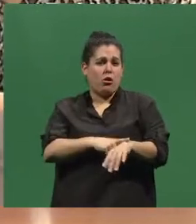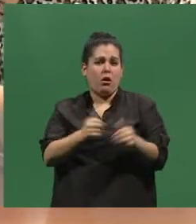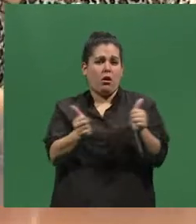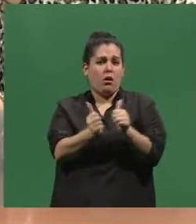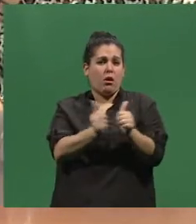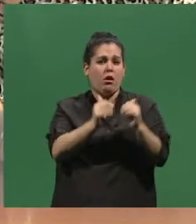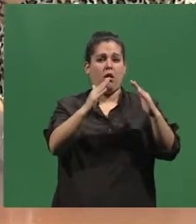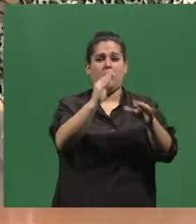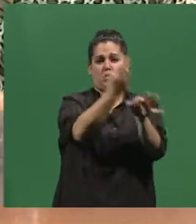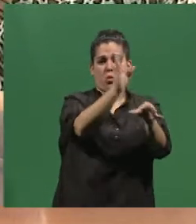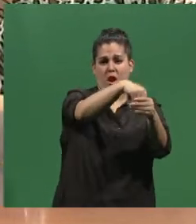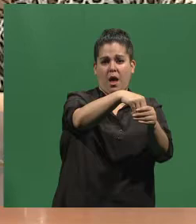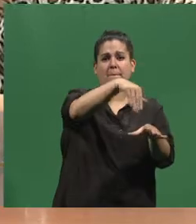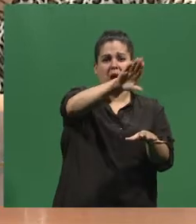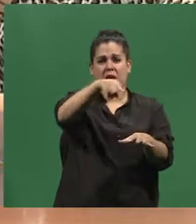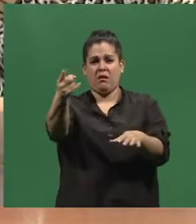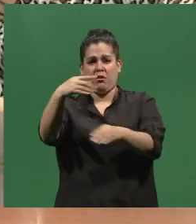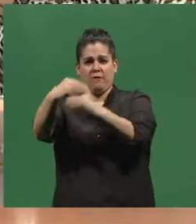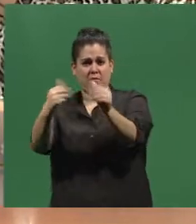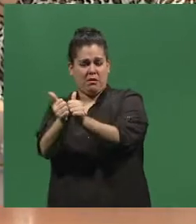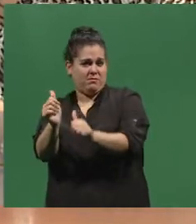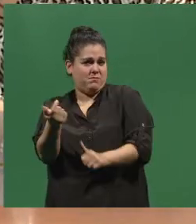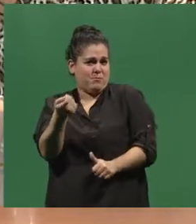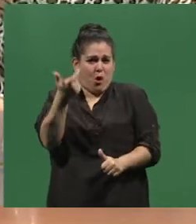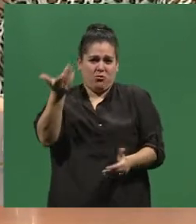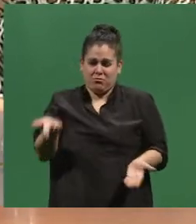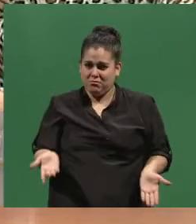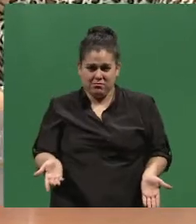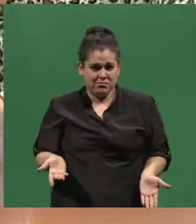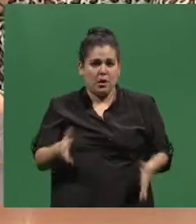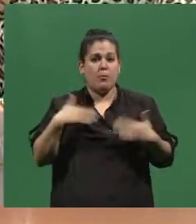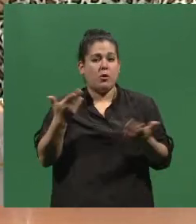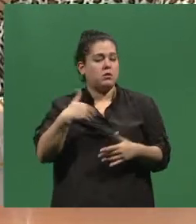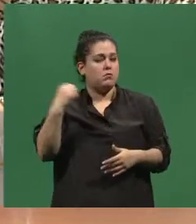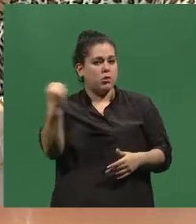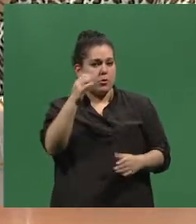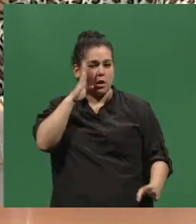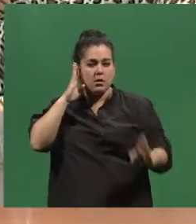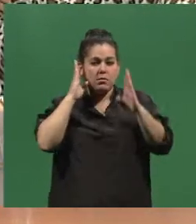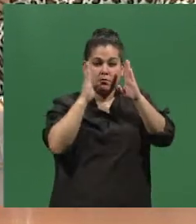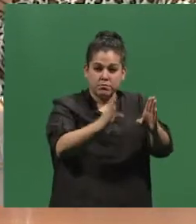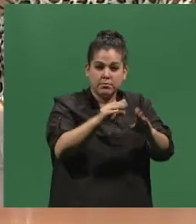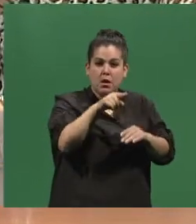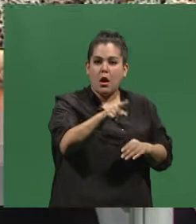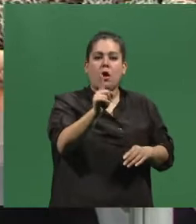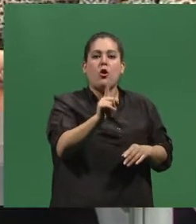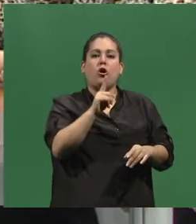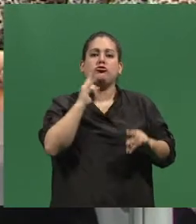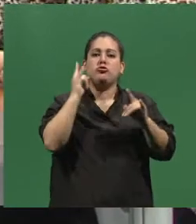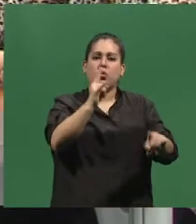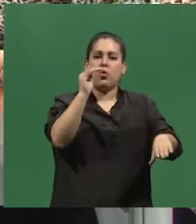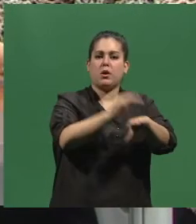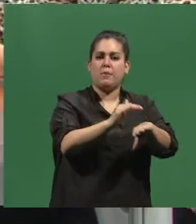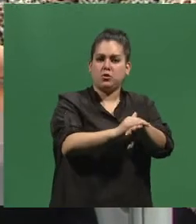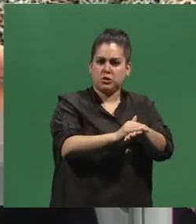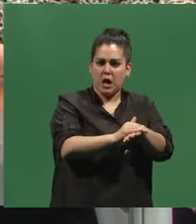colegios que con la familia. Por eso creemos que es muy importante poner el foco y no que sea el